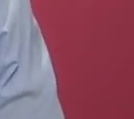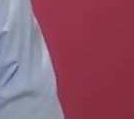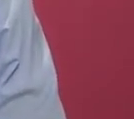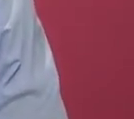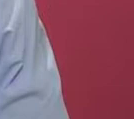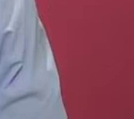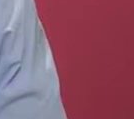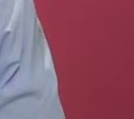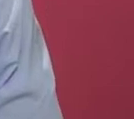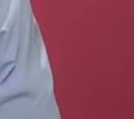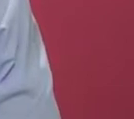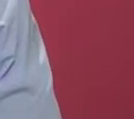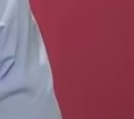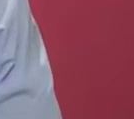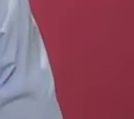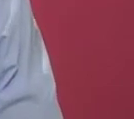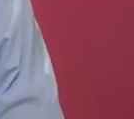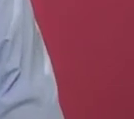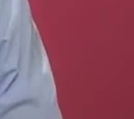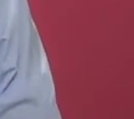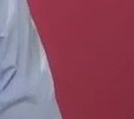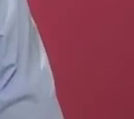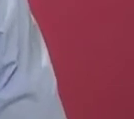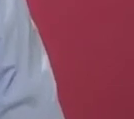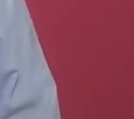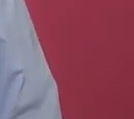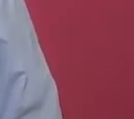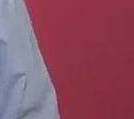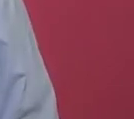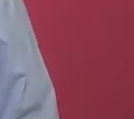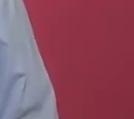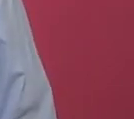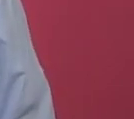Señor, porque dice, y seréis